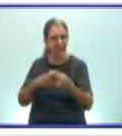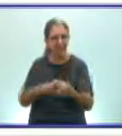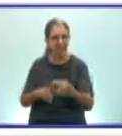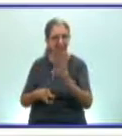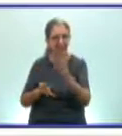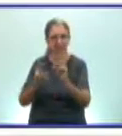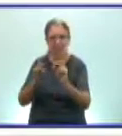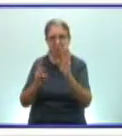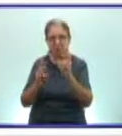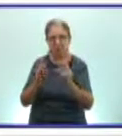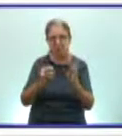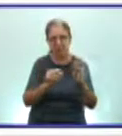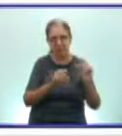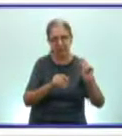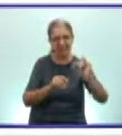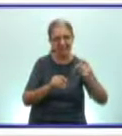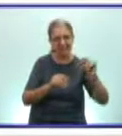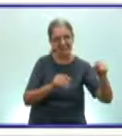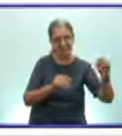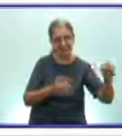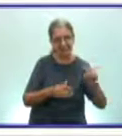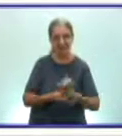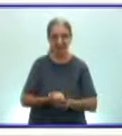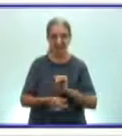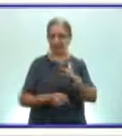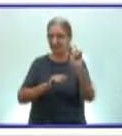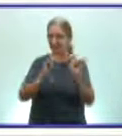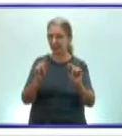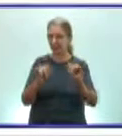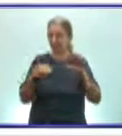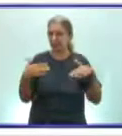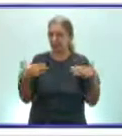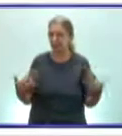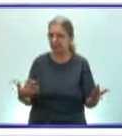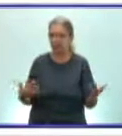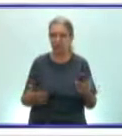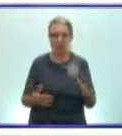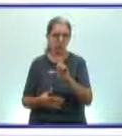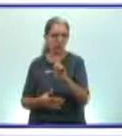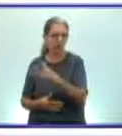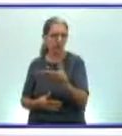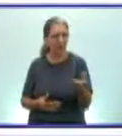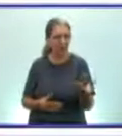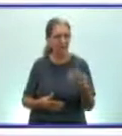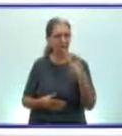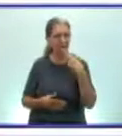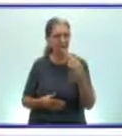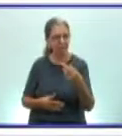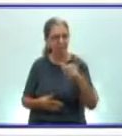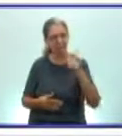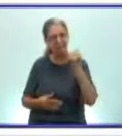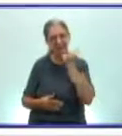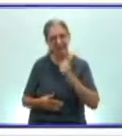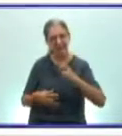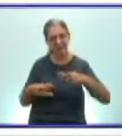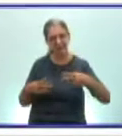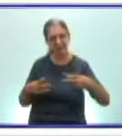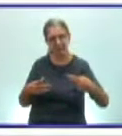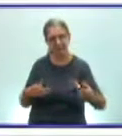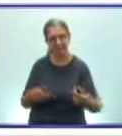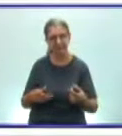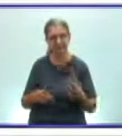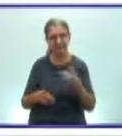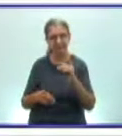los estudiantes. Y la pregunta nos dice, ¿cuál será el resultado más frecuente obtenido por los